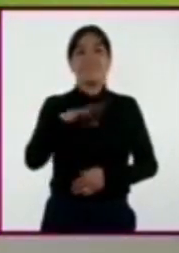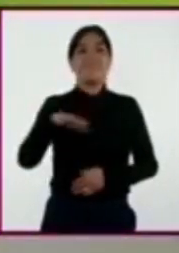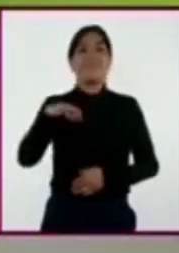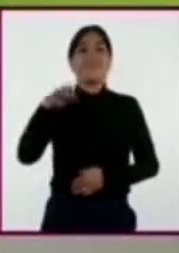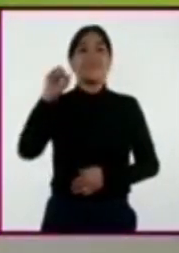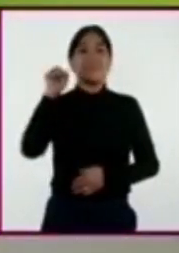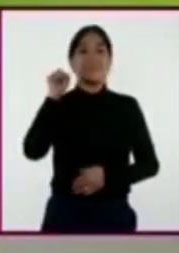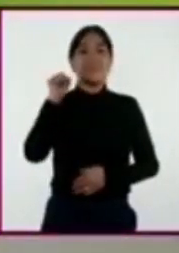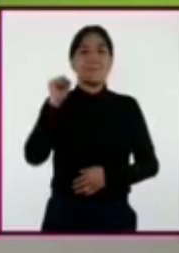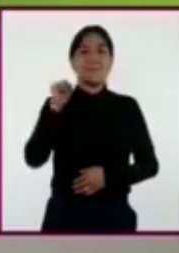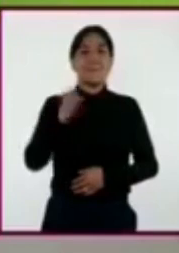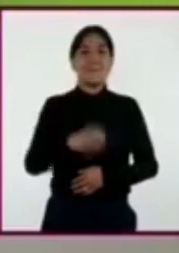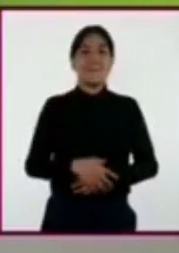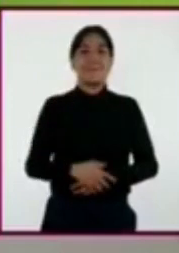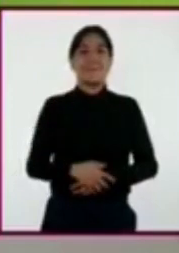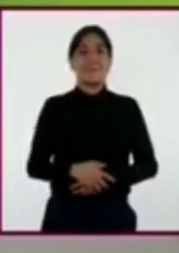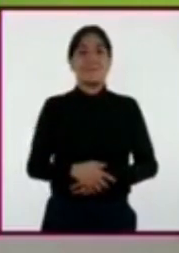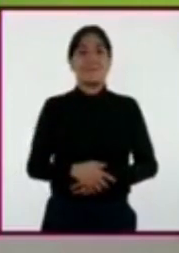Inhalamos.